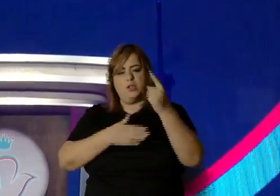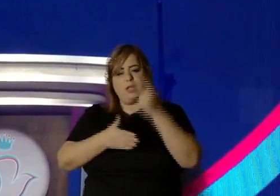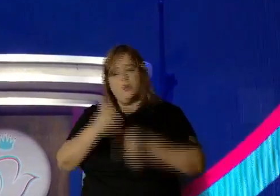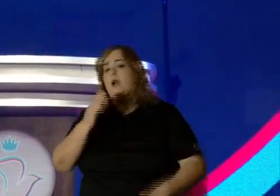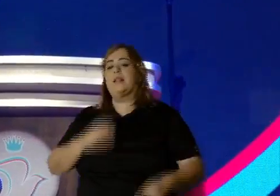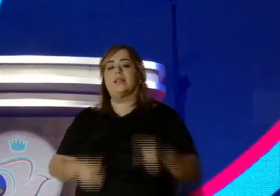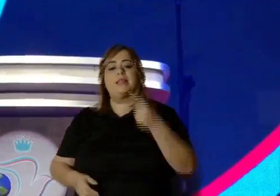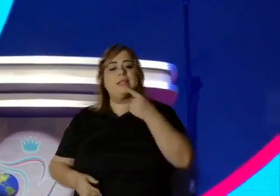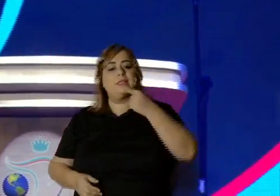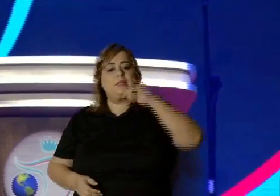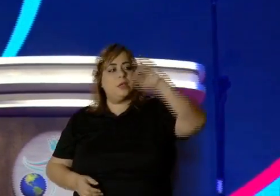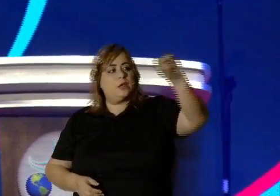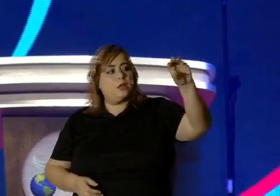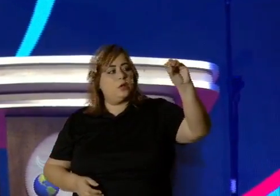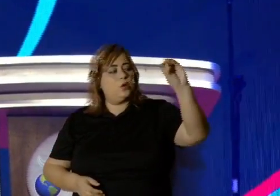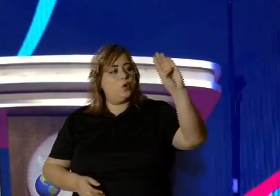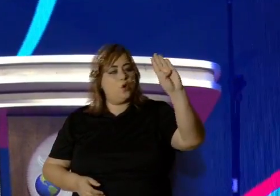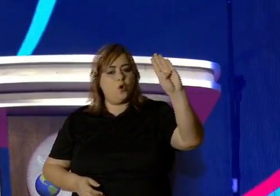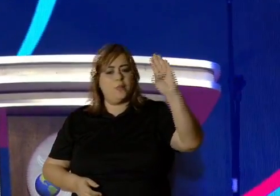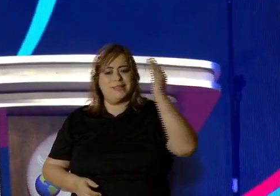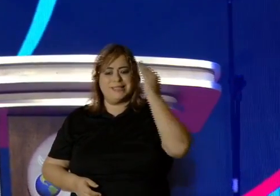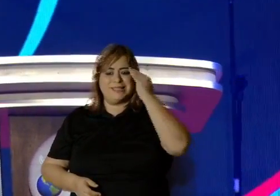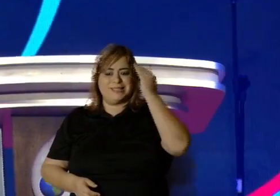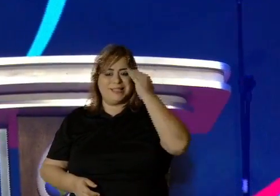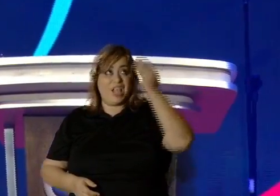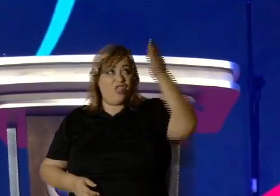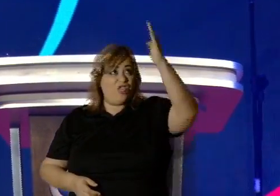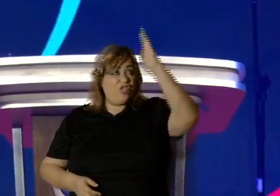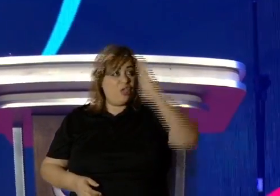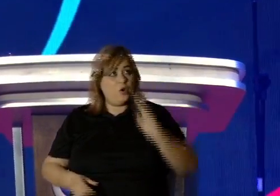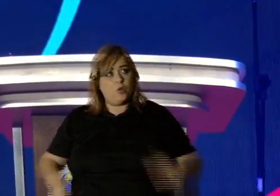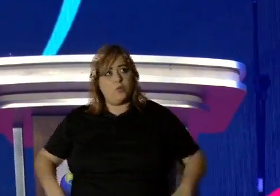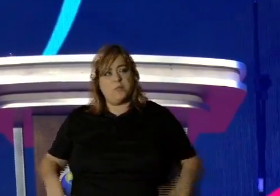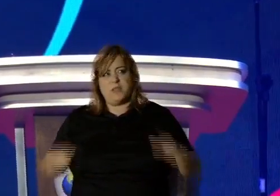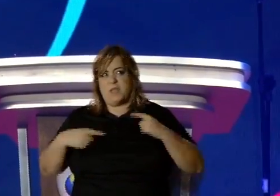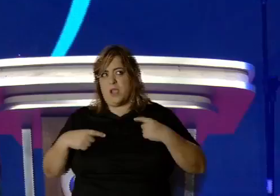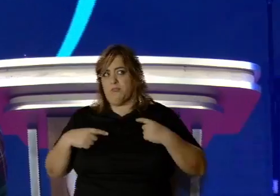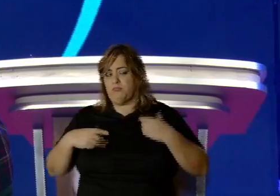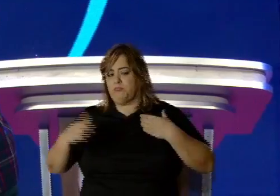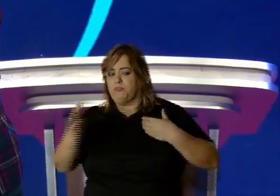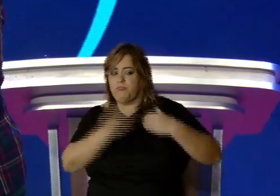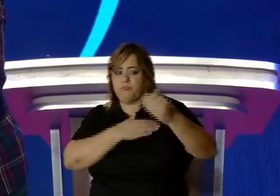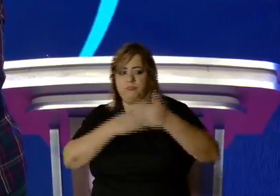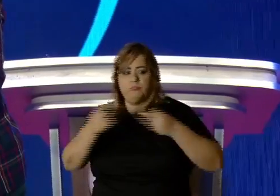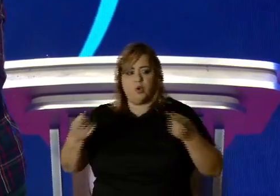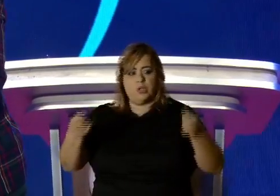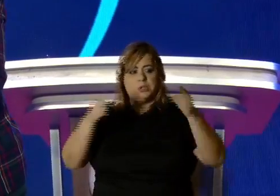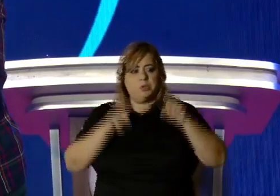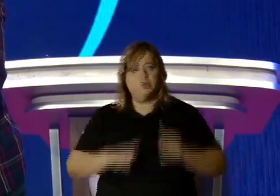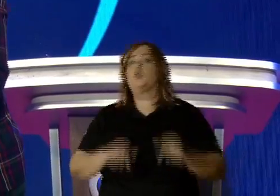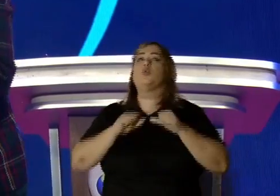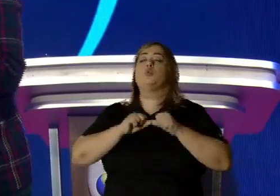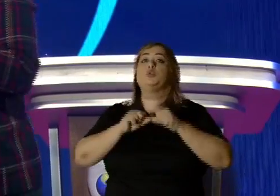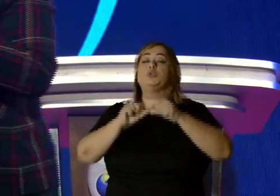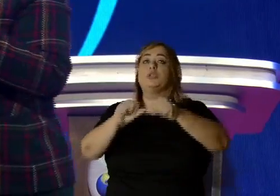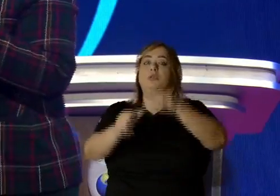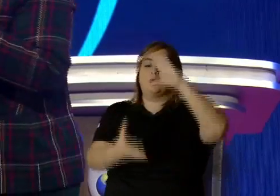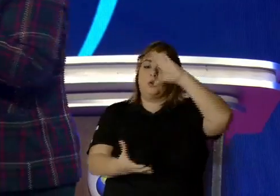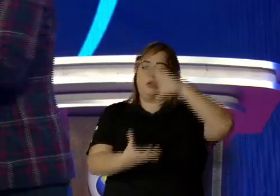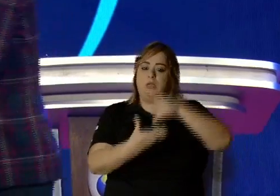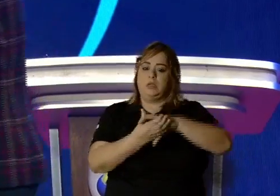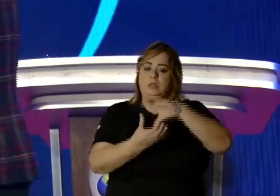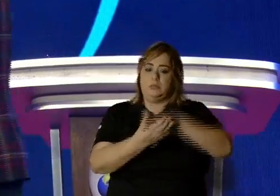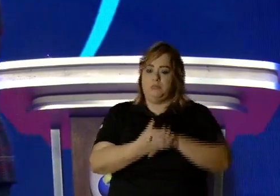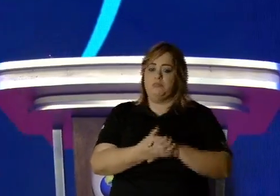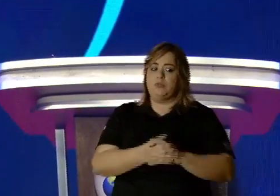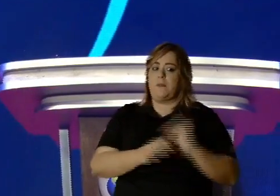Job, yo sé que mi Redentor vive, no importa lo que pase, yo no voy a dejar de creerle a Él. Hasta ahí vamos